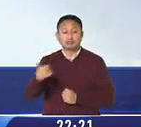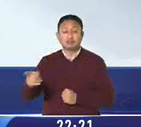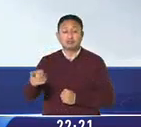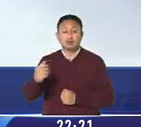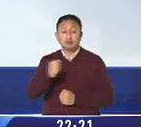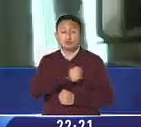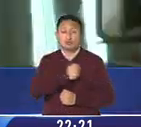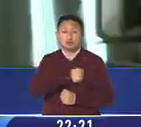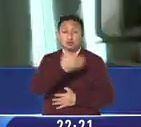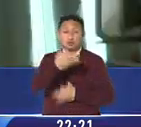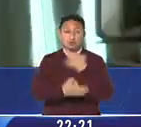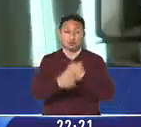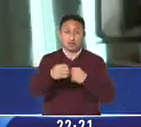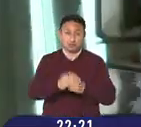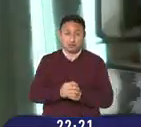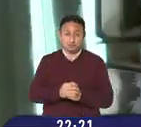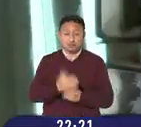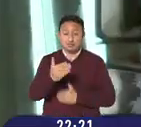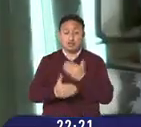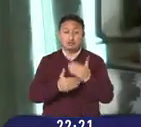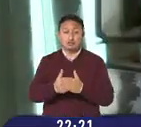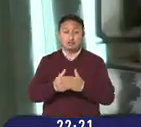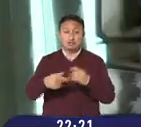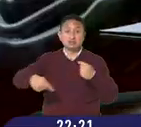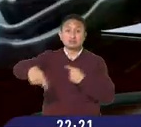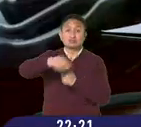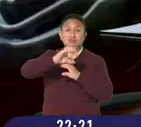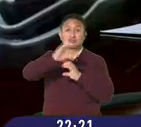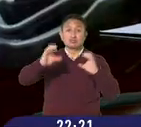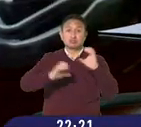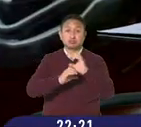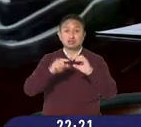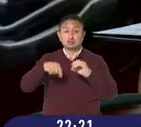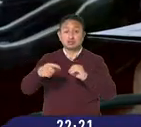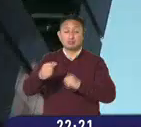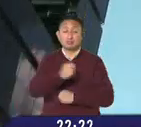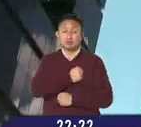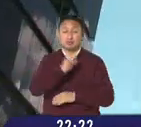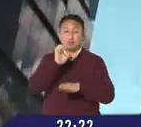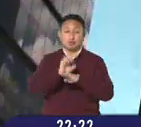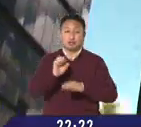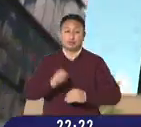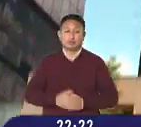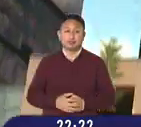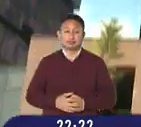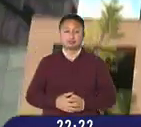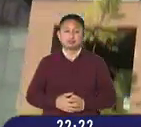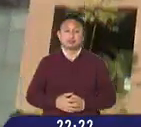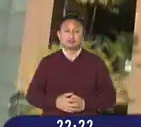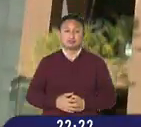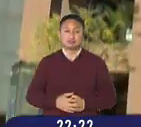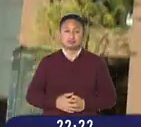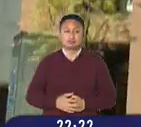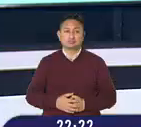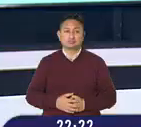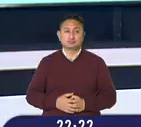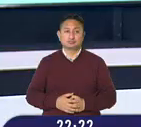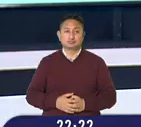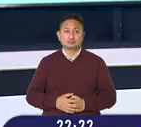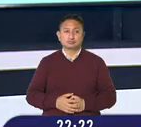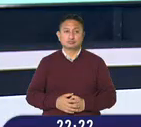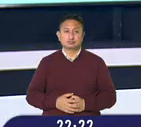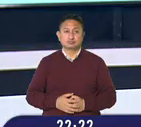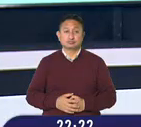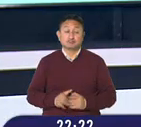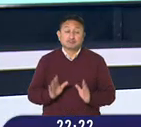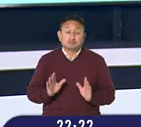de la Judicatura para posteriormente ser transferido a las cuentas del Tesoro Nacional. Informó Javier Rosero. De